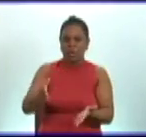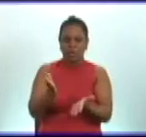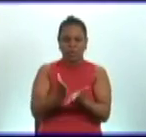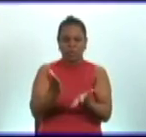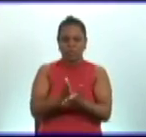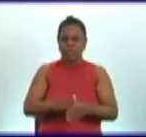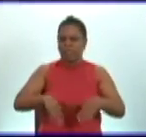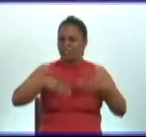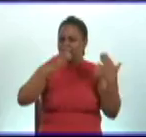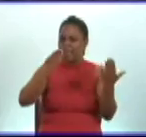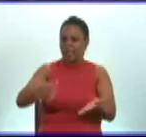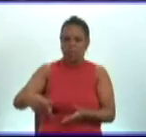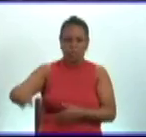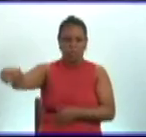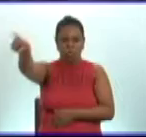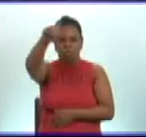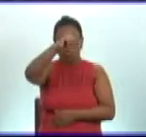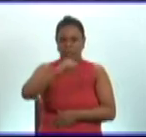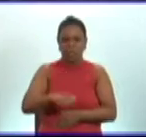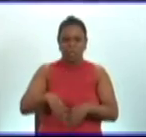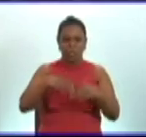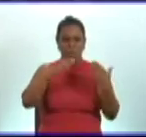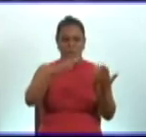¡Que muera! ¡Orden!